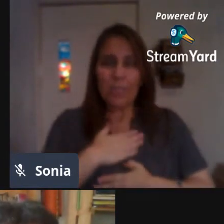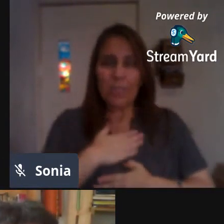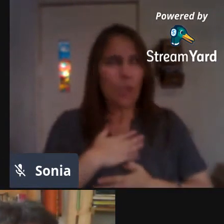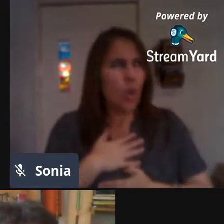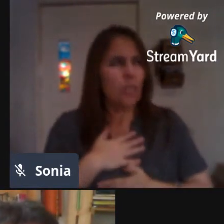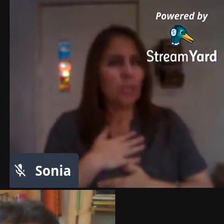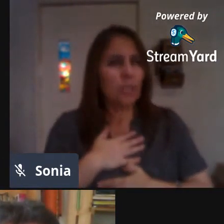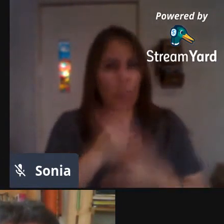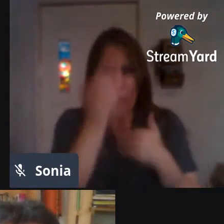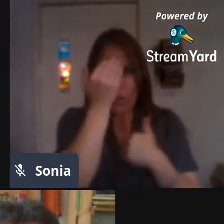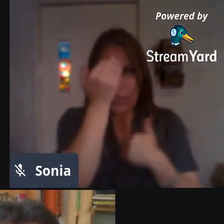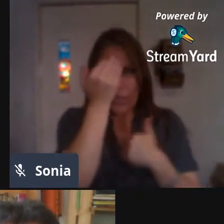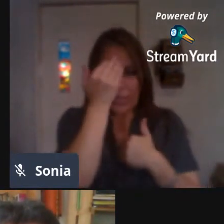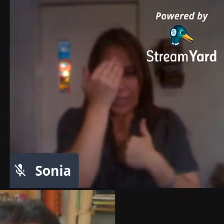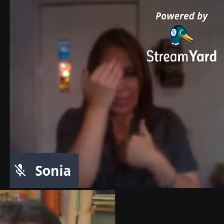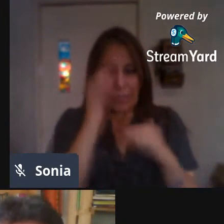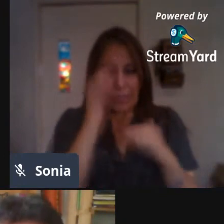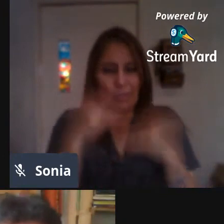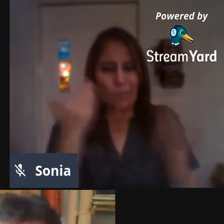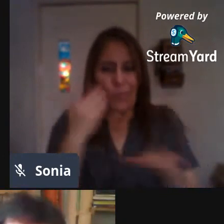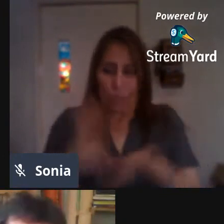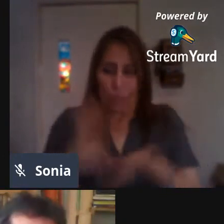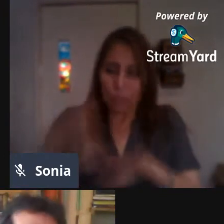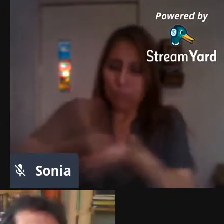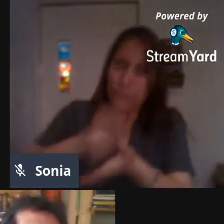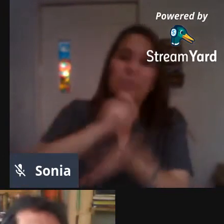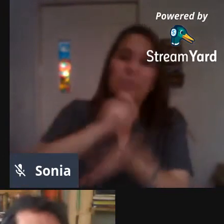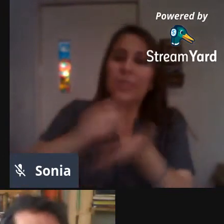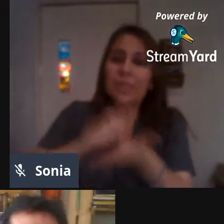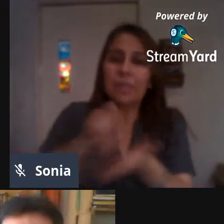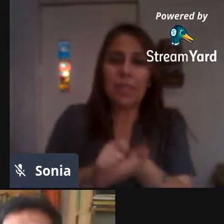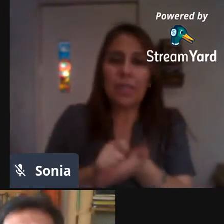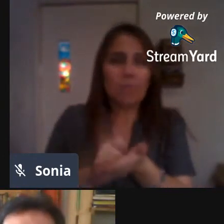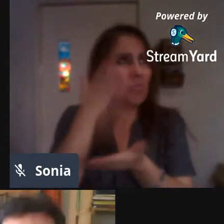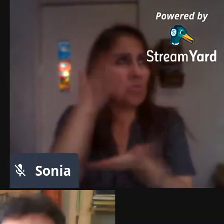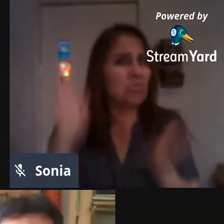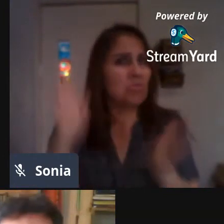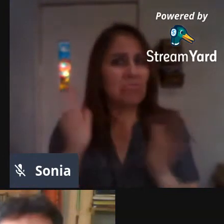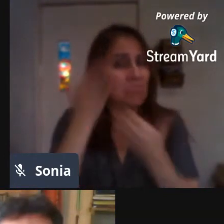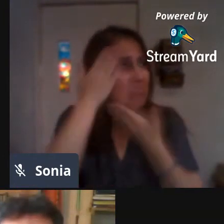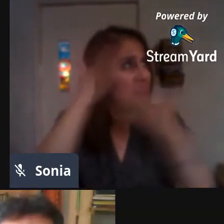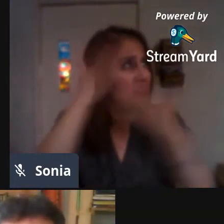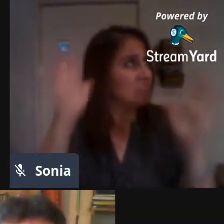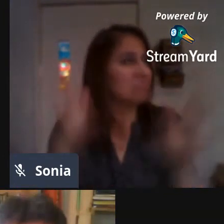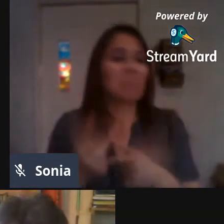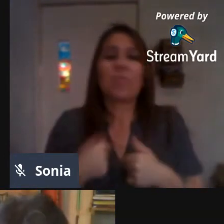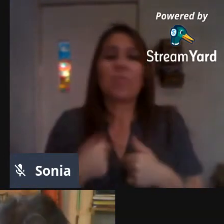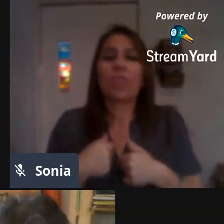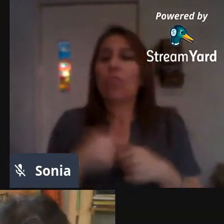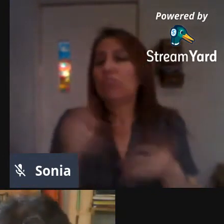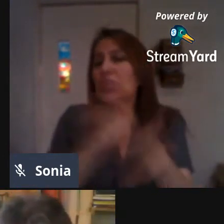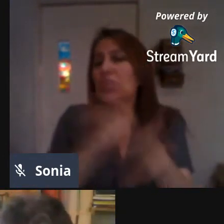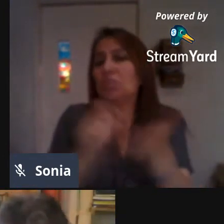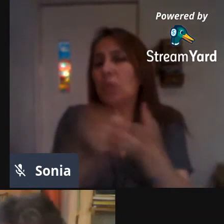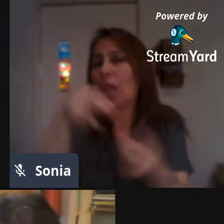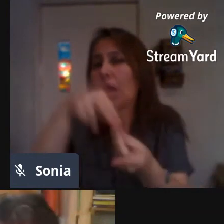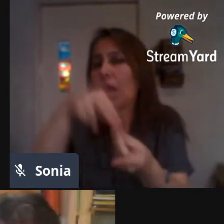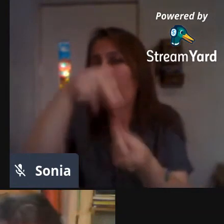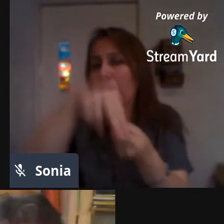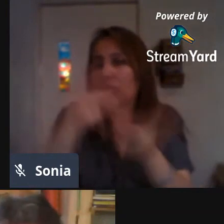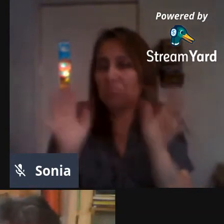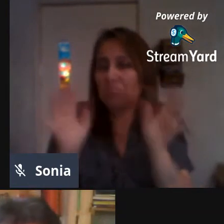escribirla porque yo trabajo como un caso tipo y trato de seguir